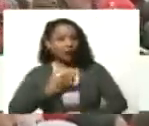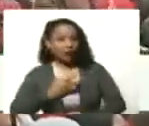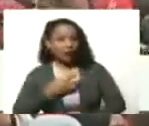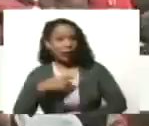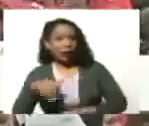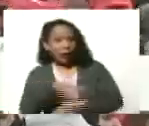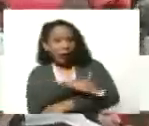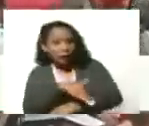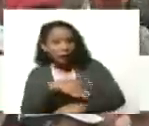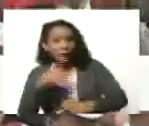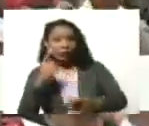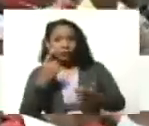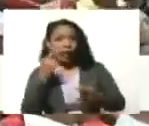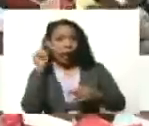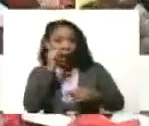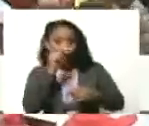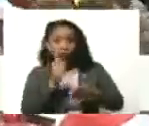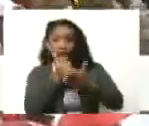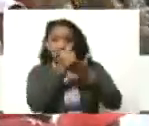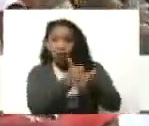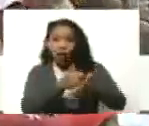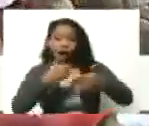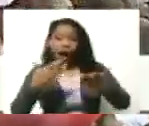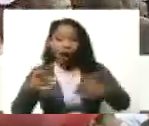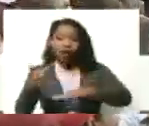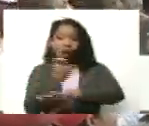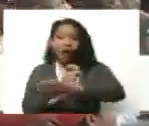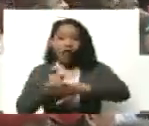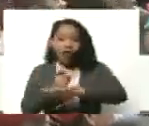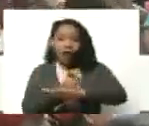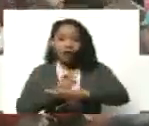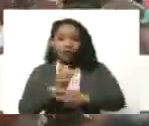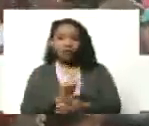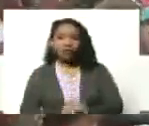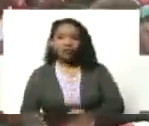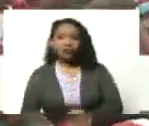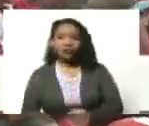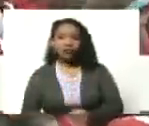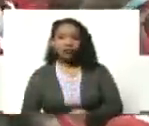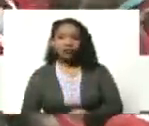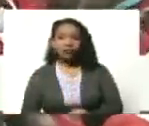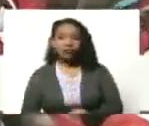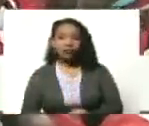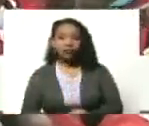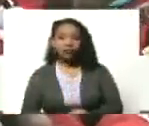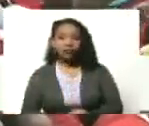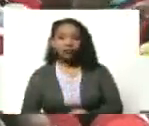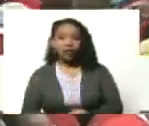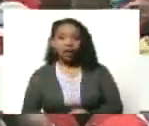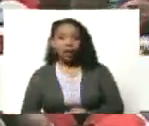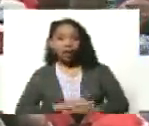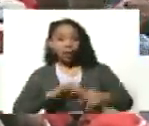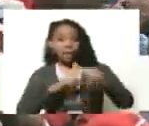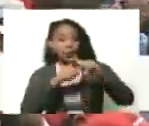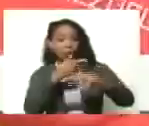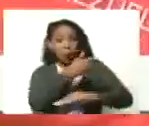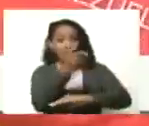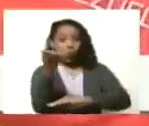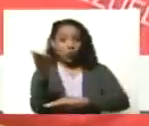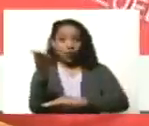rato. Eso va a ayudar a gobernar. Y los ayudará a ustedes,